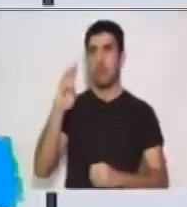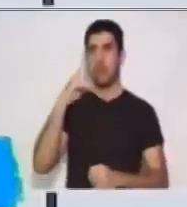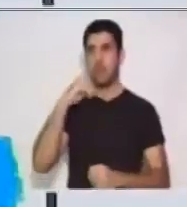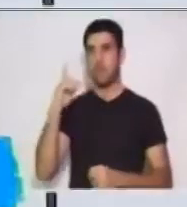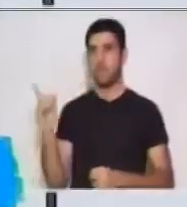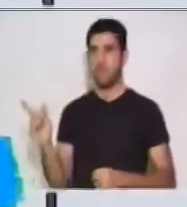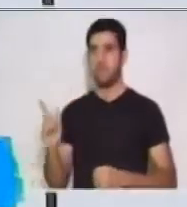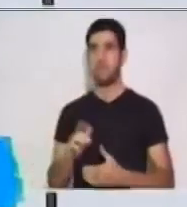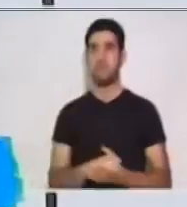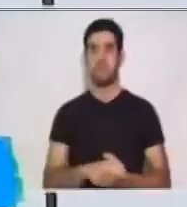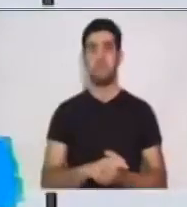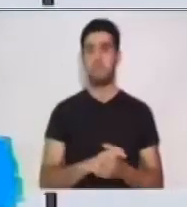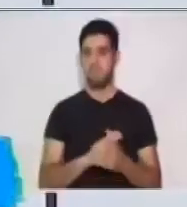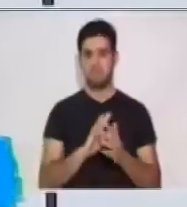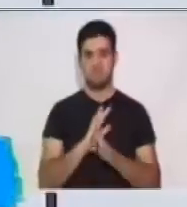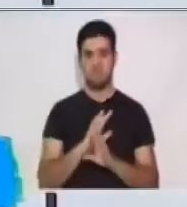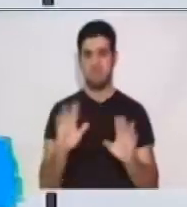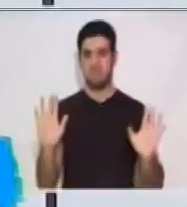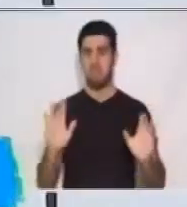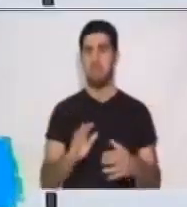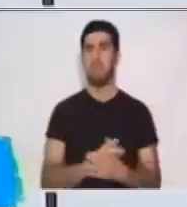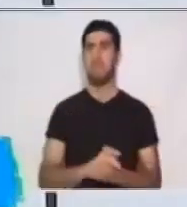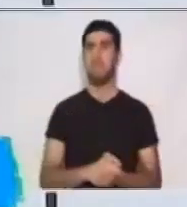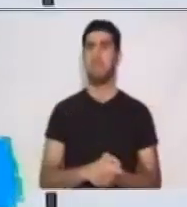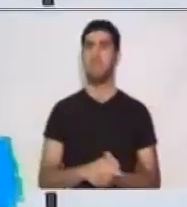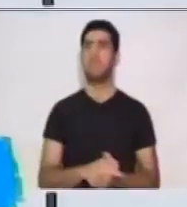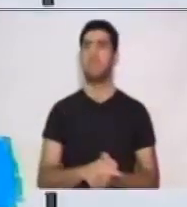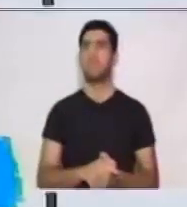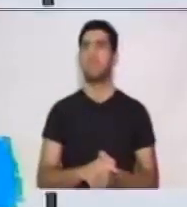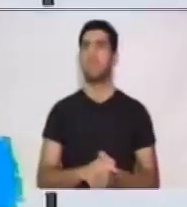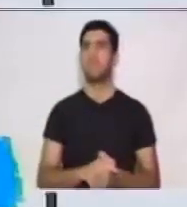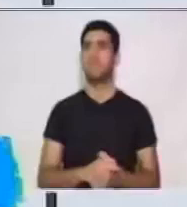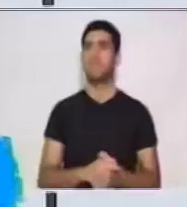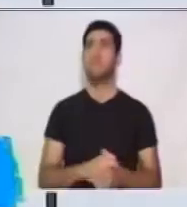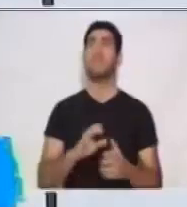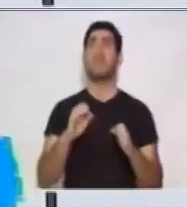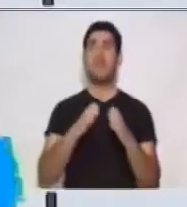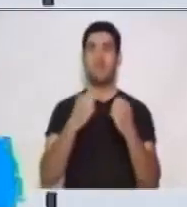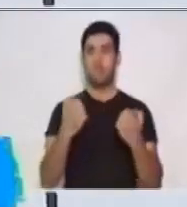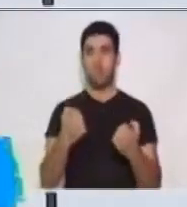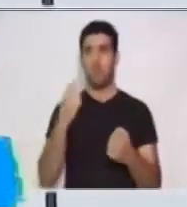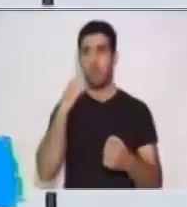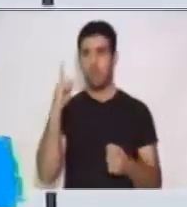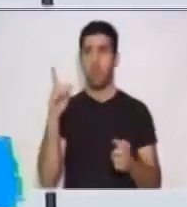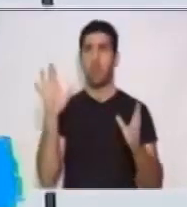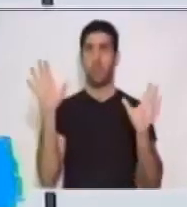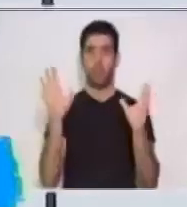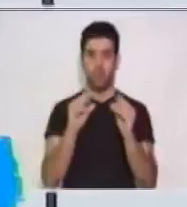abreviadamente? Solo multiplico los dígitos y agrego los ceros. Entonces tengo 1, 2,